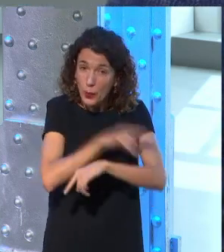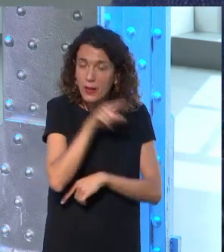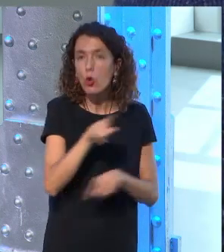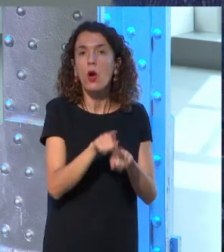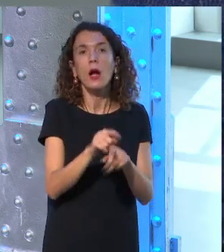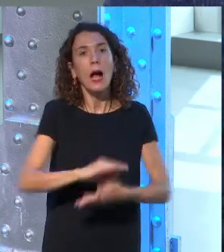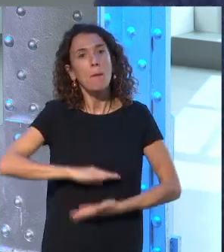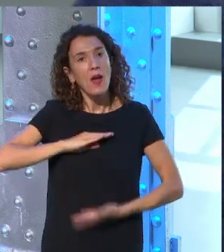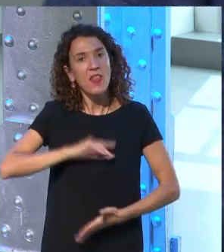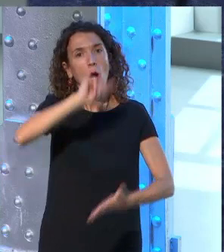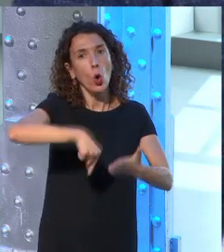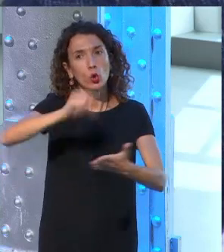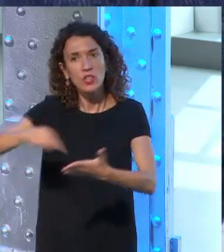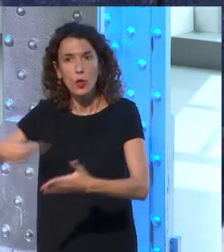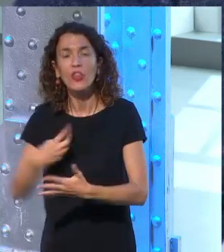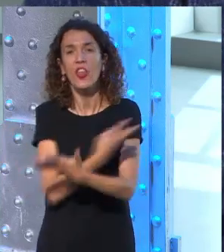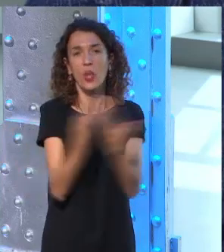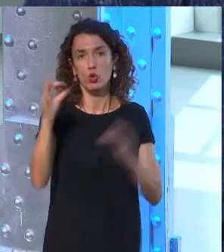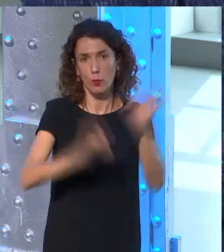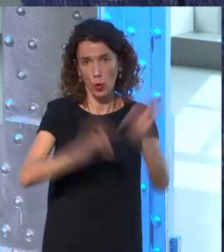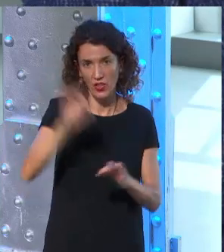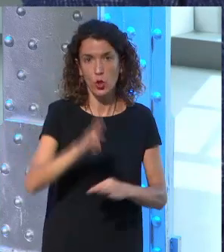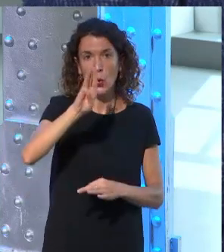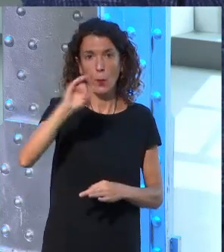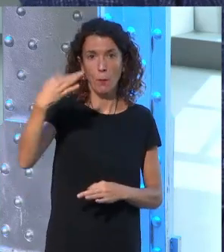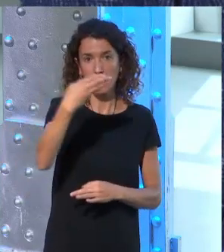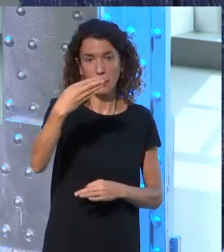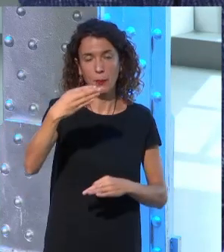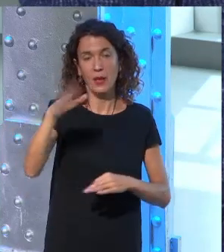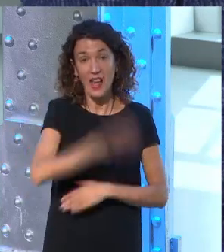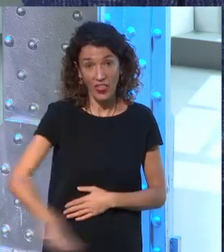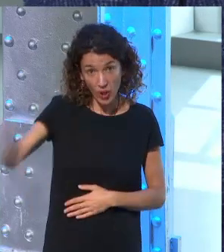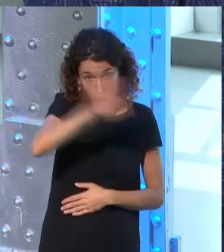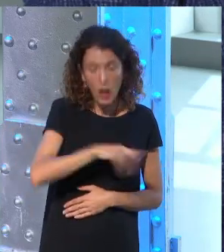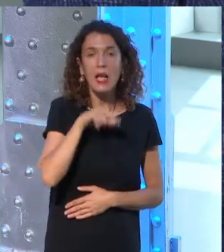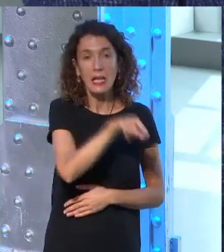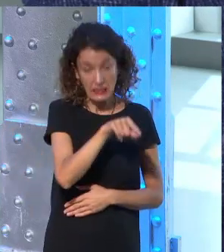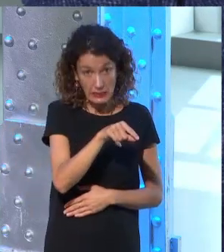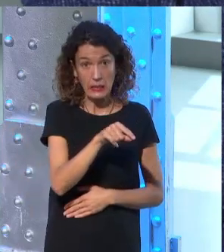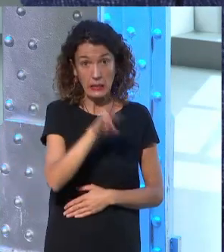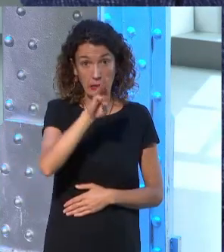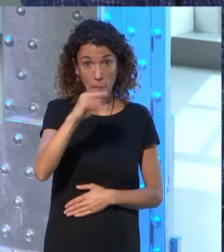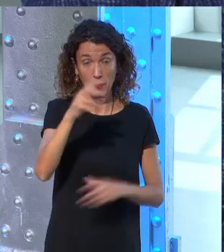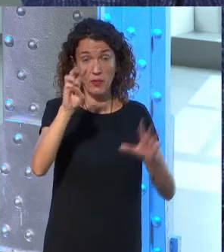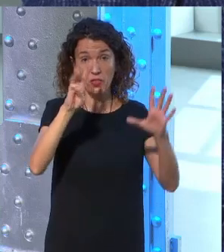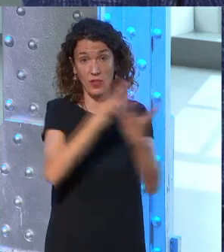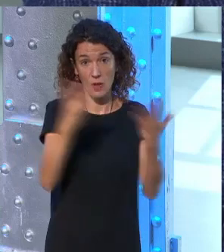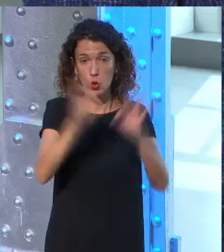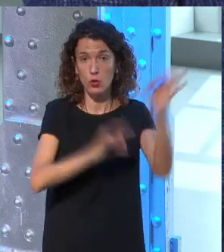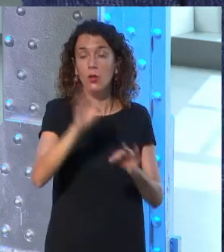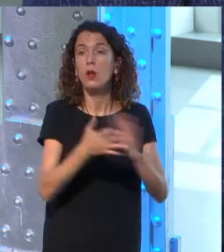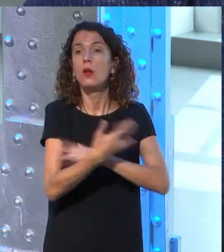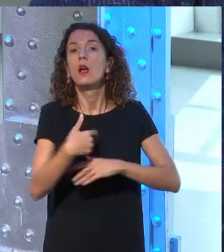la capacidad de contratación del 18% del PIB nacional. Y eso se puede con ese... El Estado en su